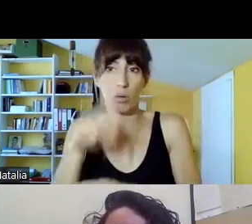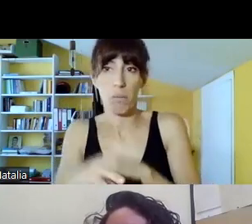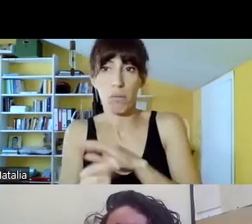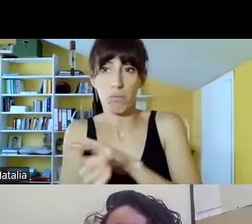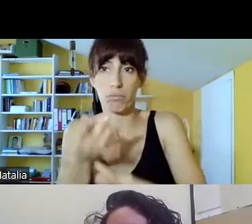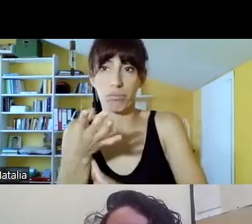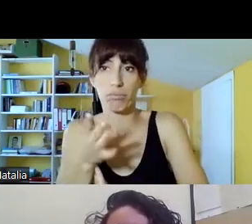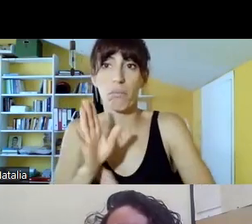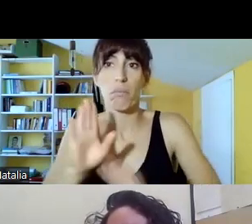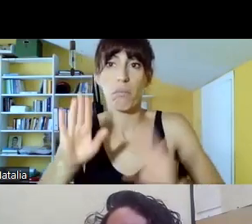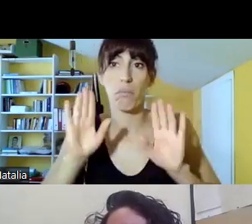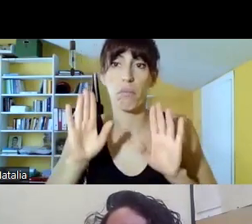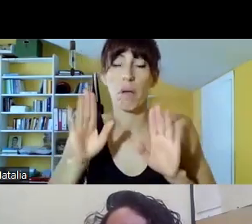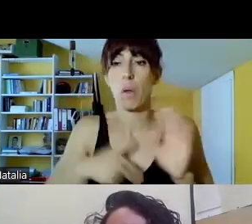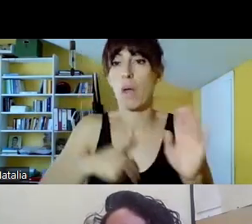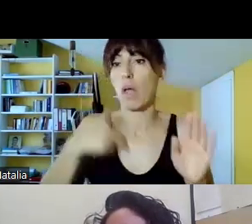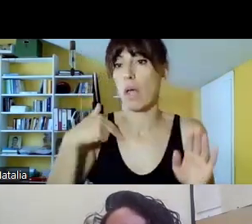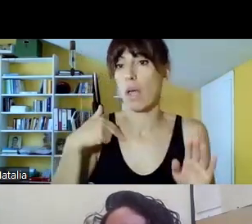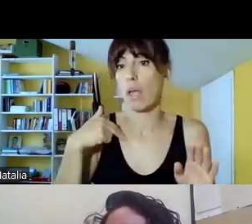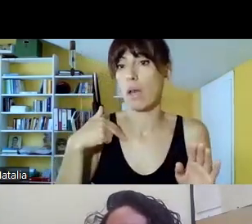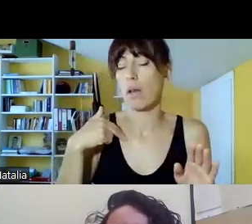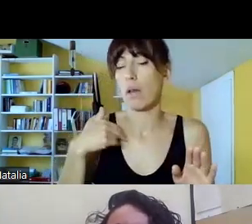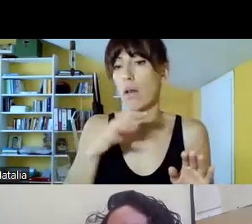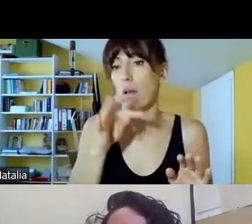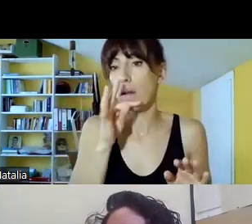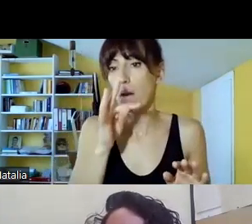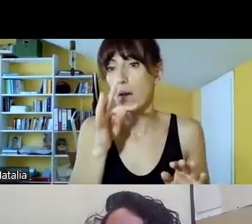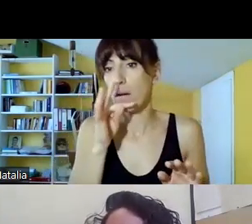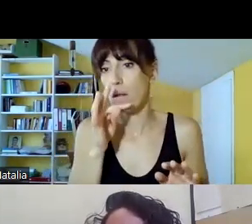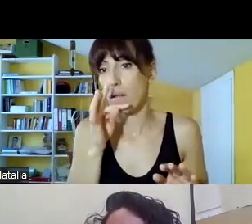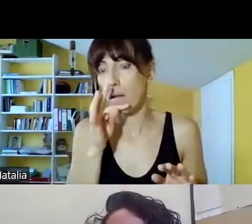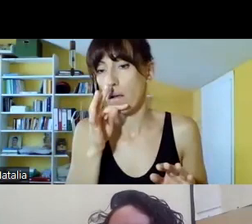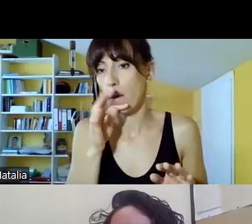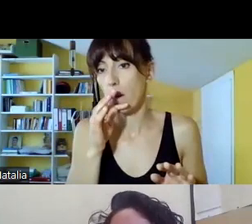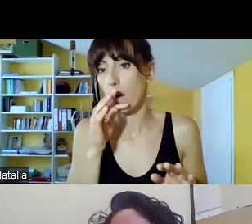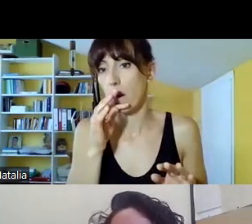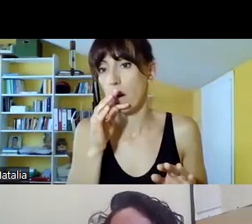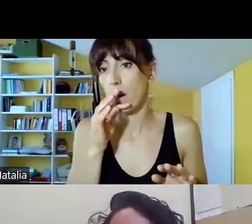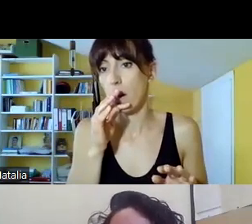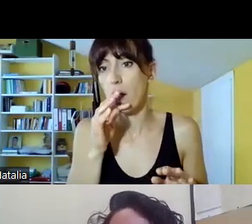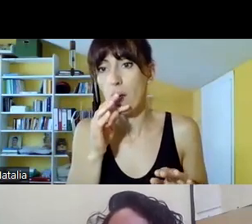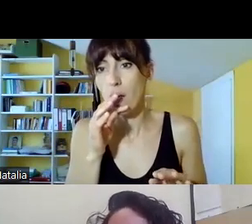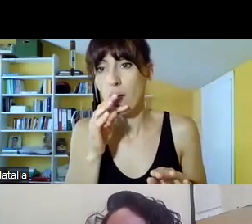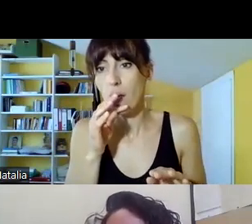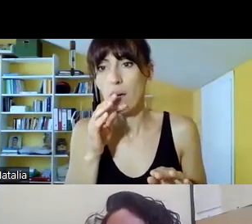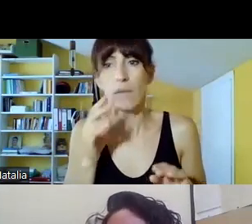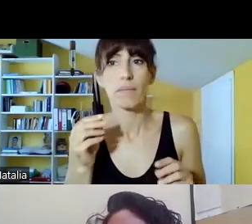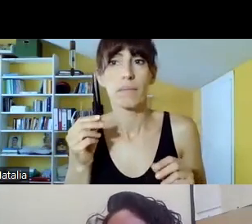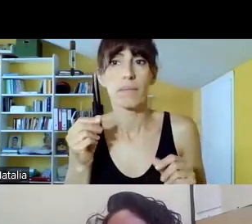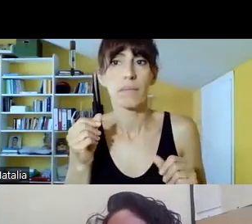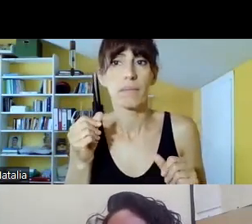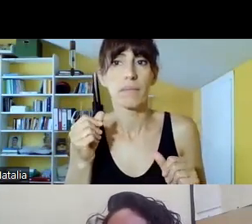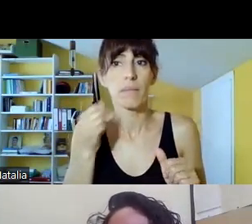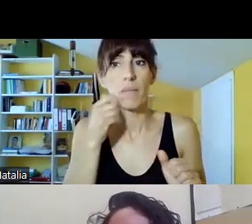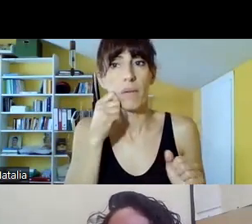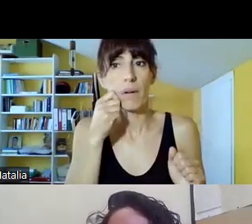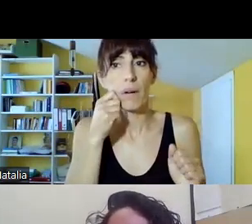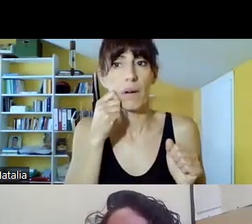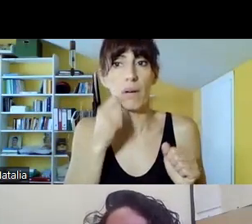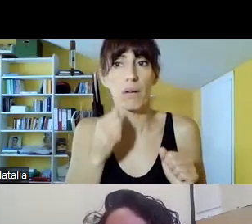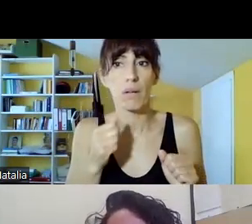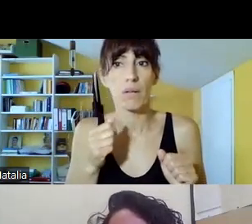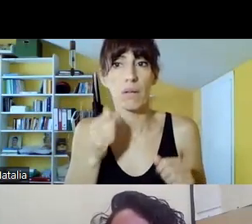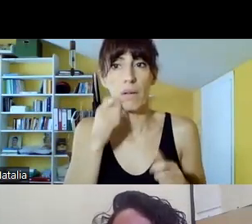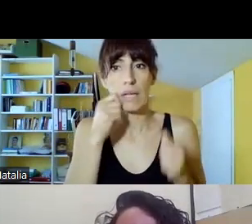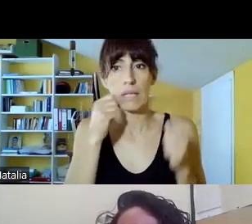pero en general todavía la esperanza de vida de las mujeres es mayor, aunque su salud es